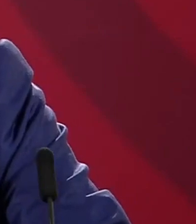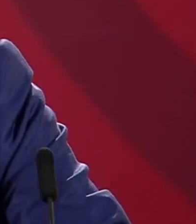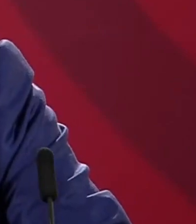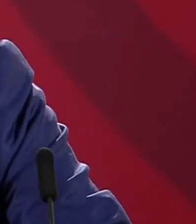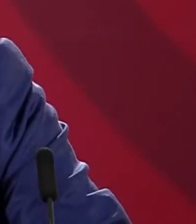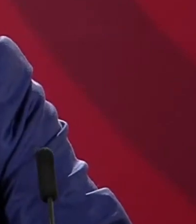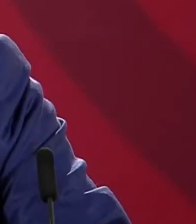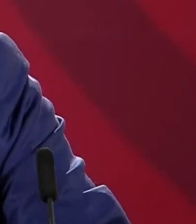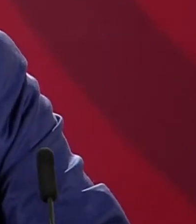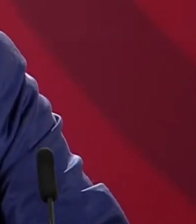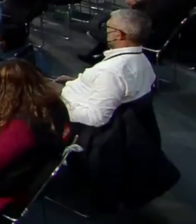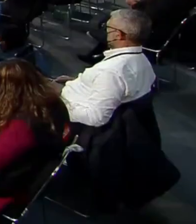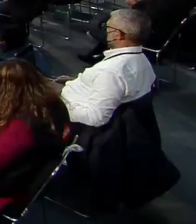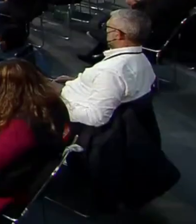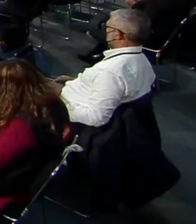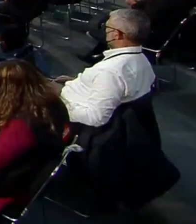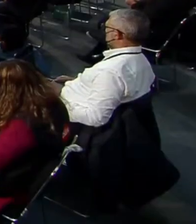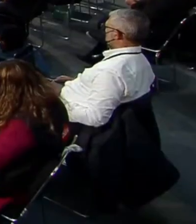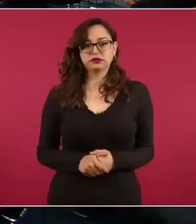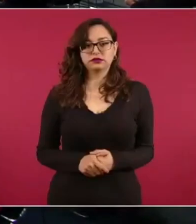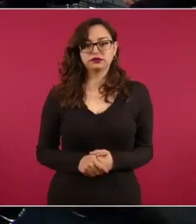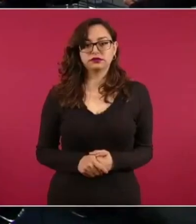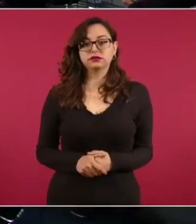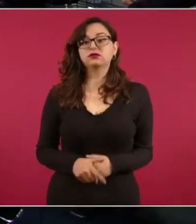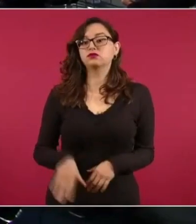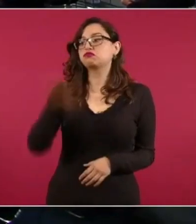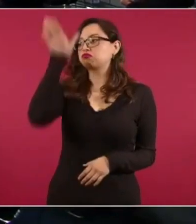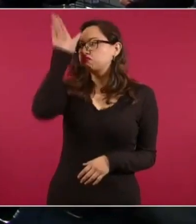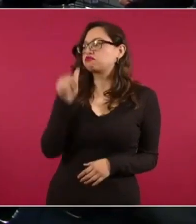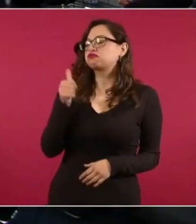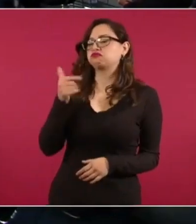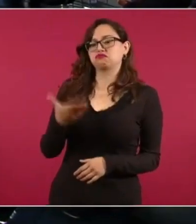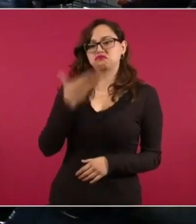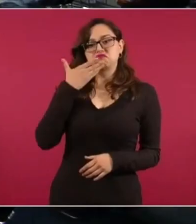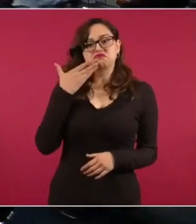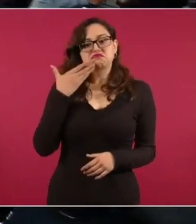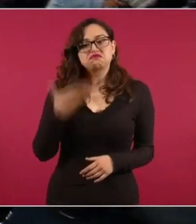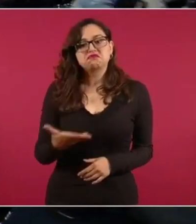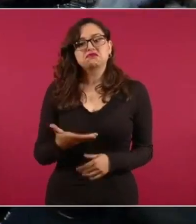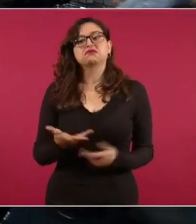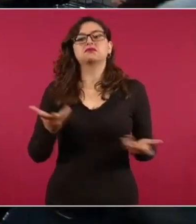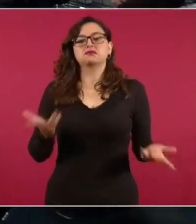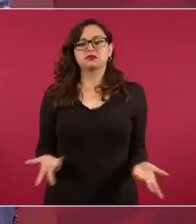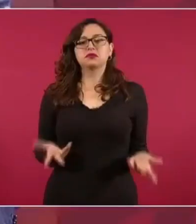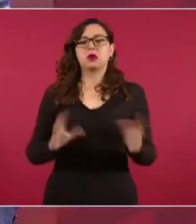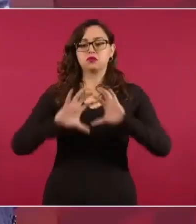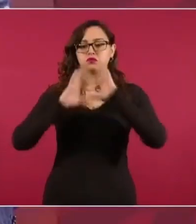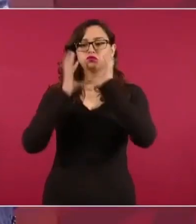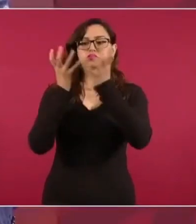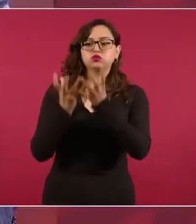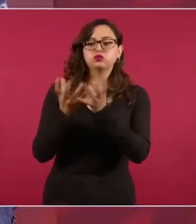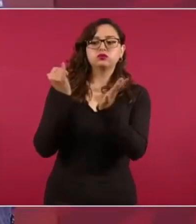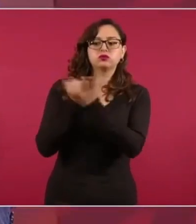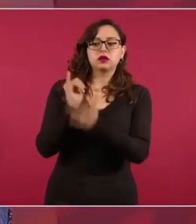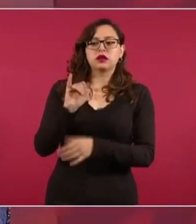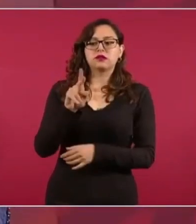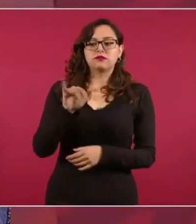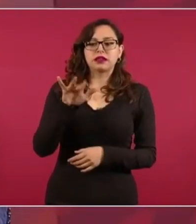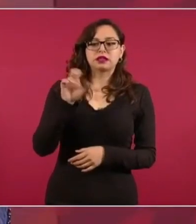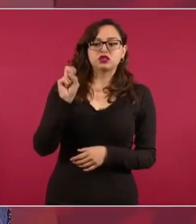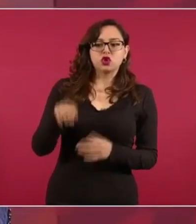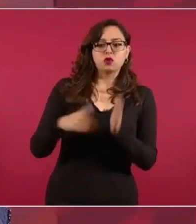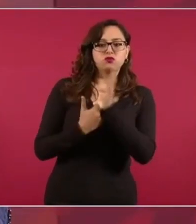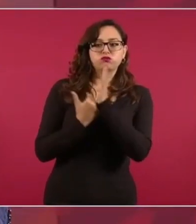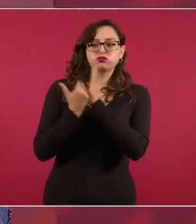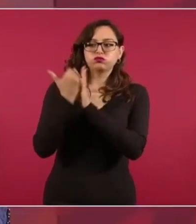observando el comportamiento de la inflación mundial y haciendo lo que nos corresponde en el